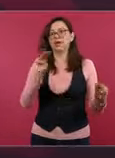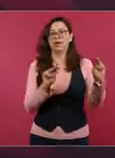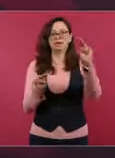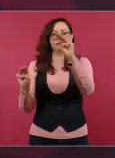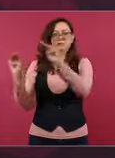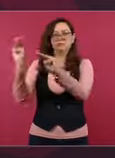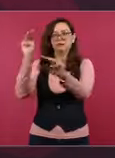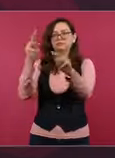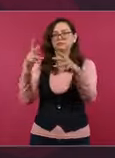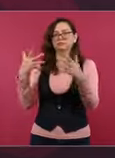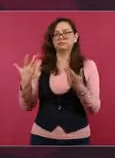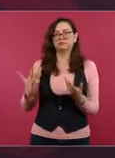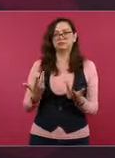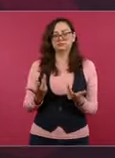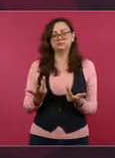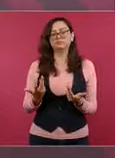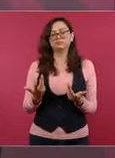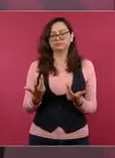es un